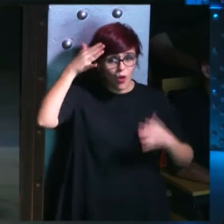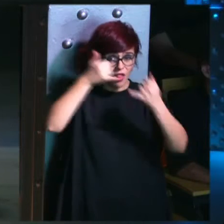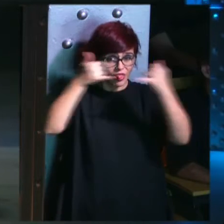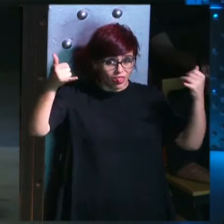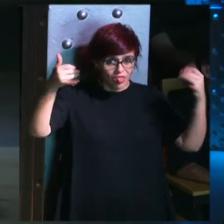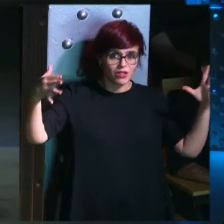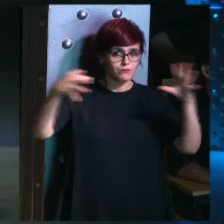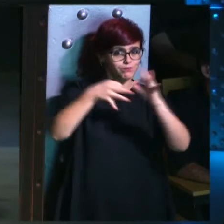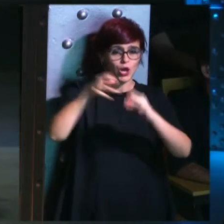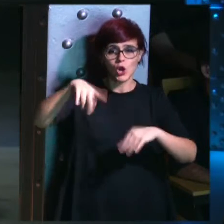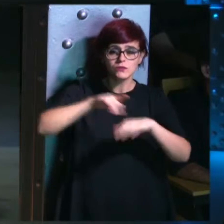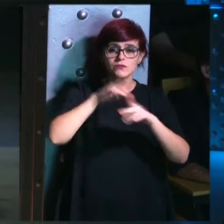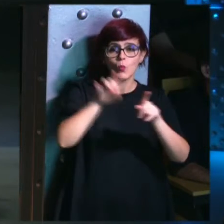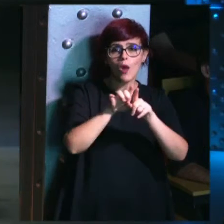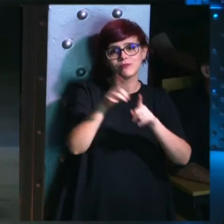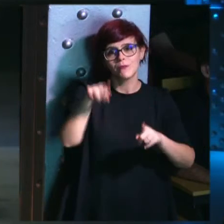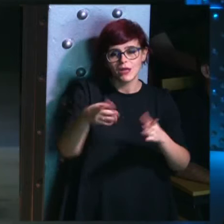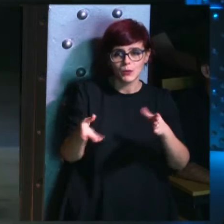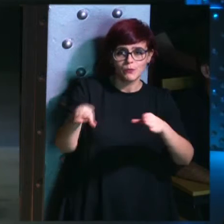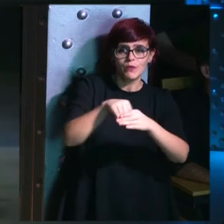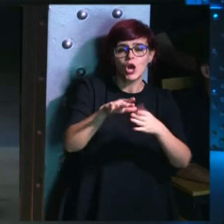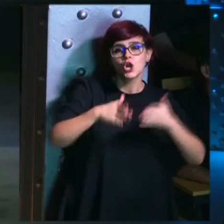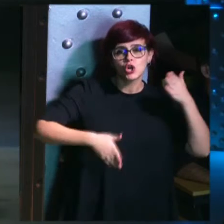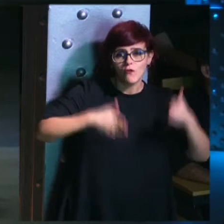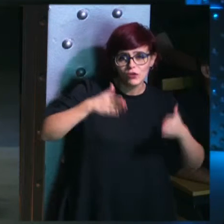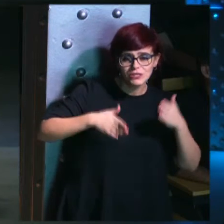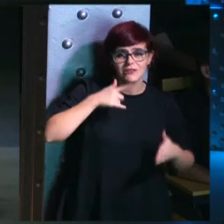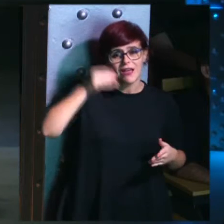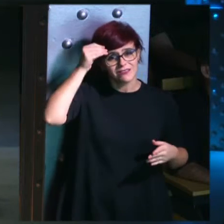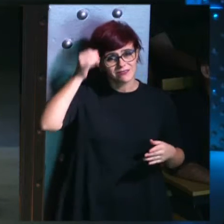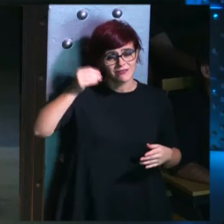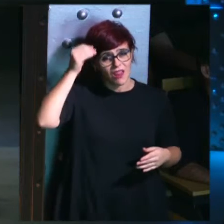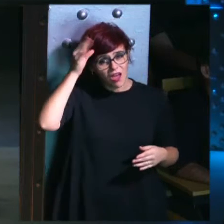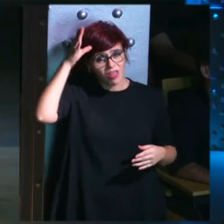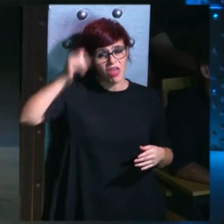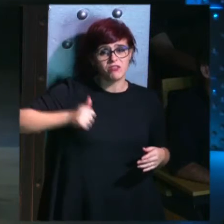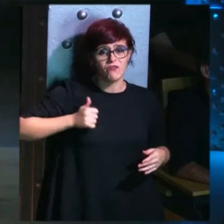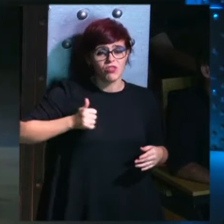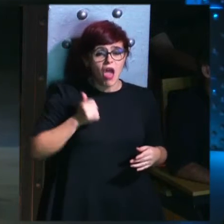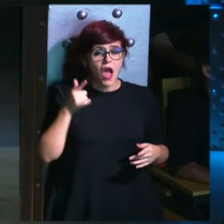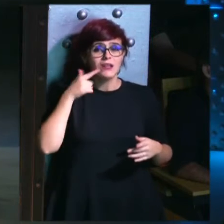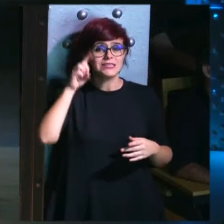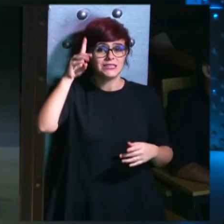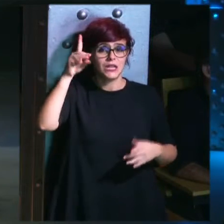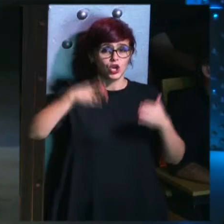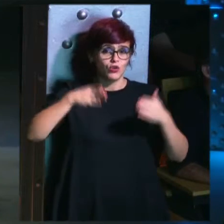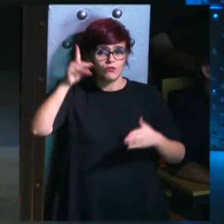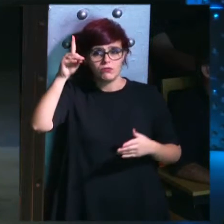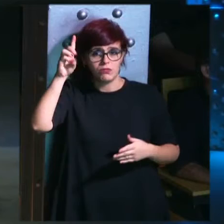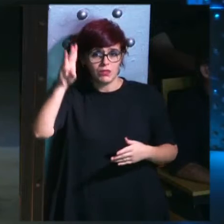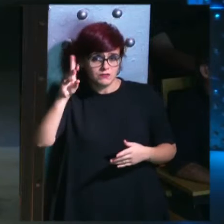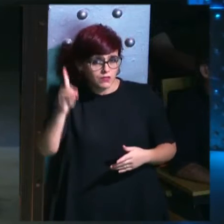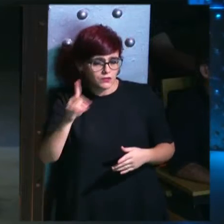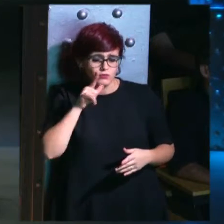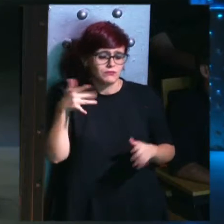otras tecnologías desde la robótica, la inteligencia artificial, la impresión 3D, que van a transformar prácticamente toda